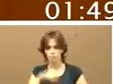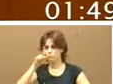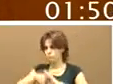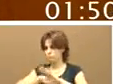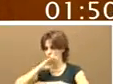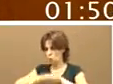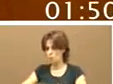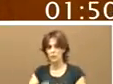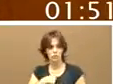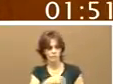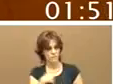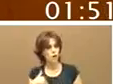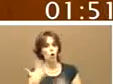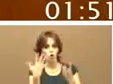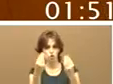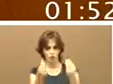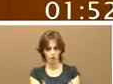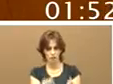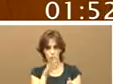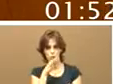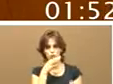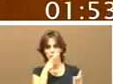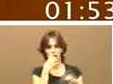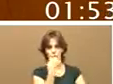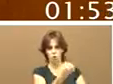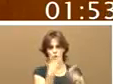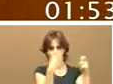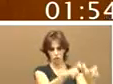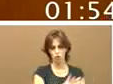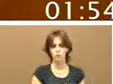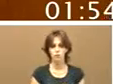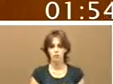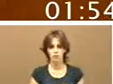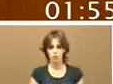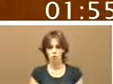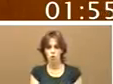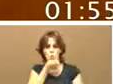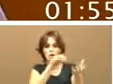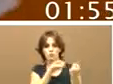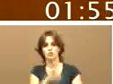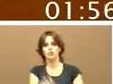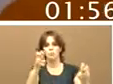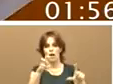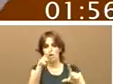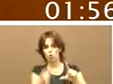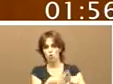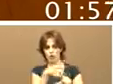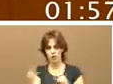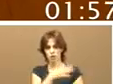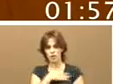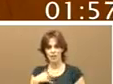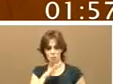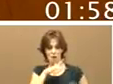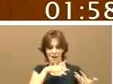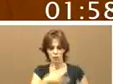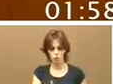días 8 días porque estamos con el sector manifiesto sobre la regulación de horario queremos mantener el actual